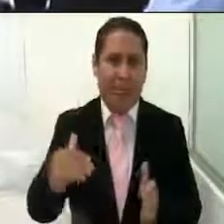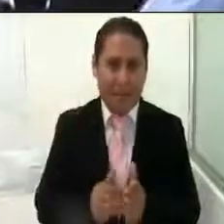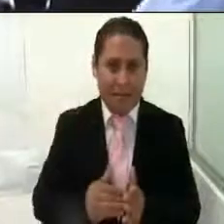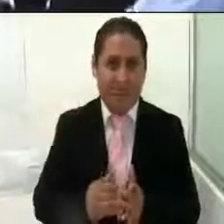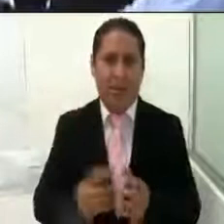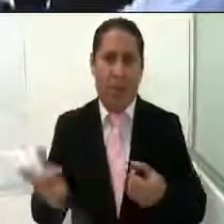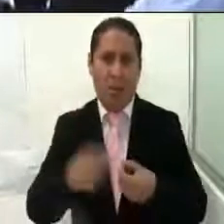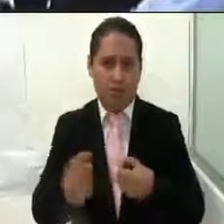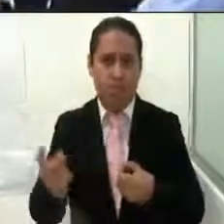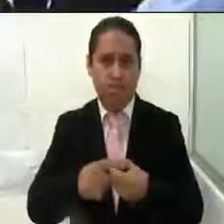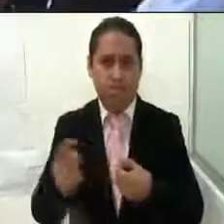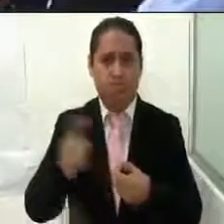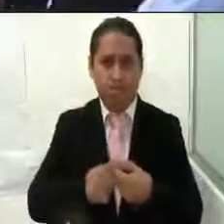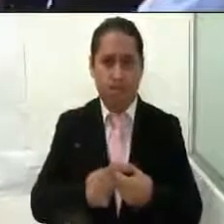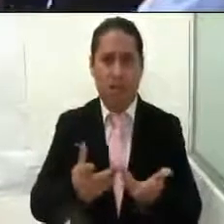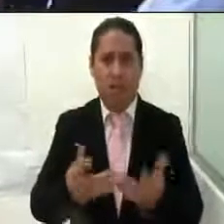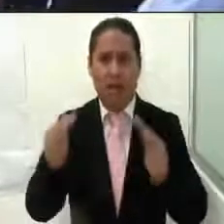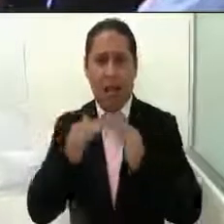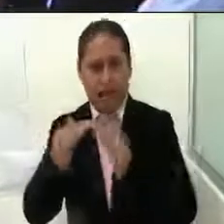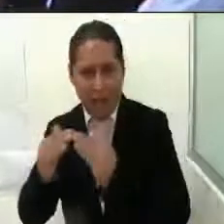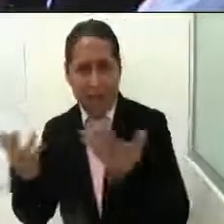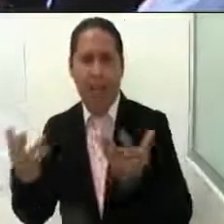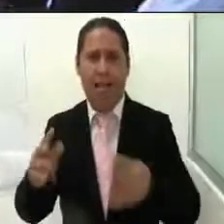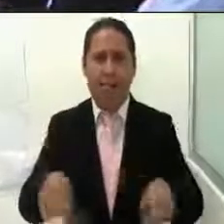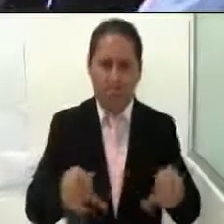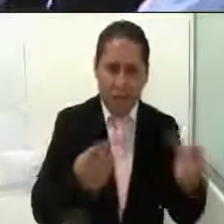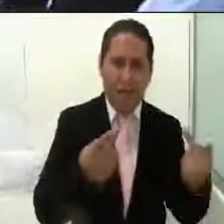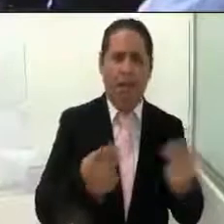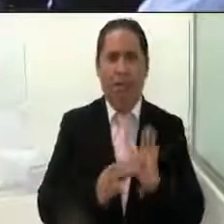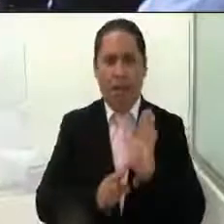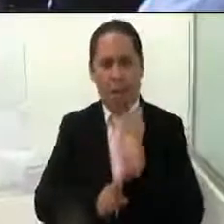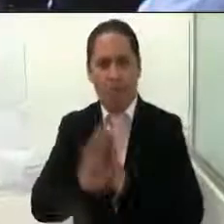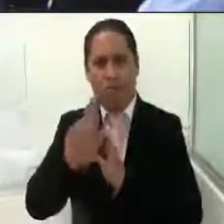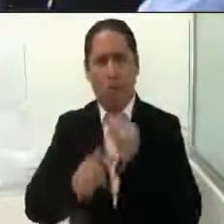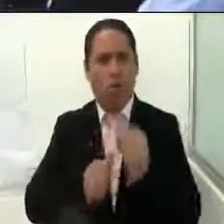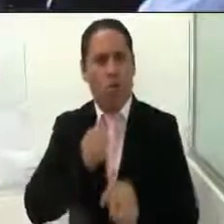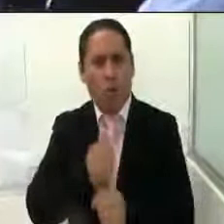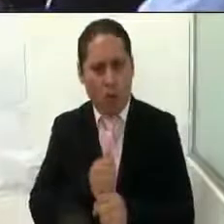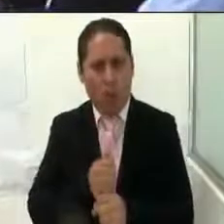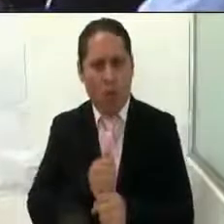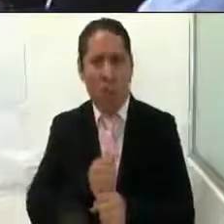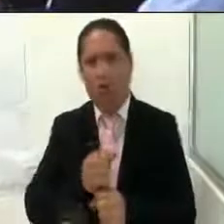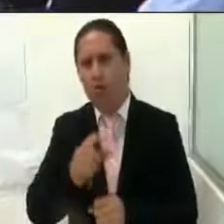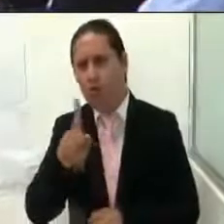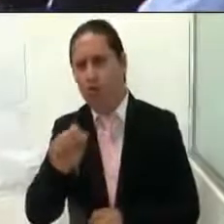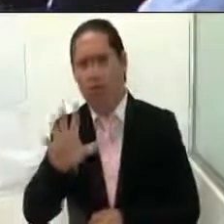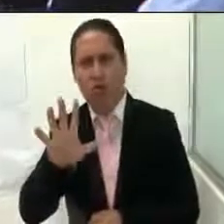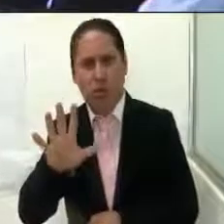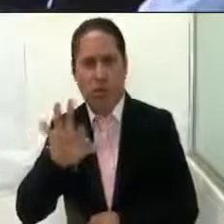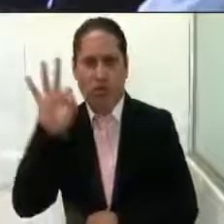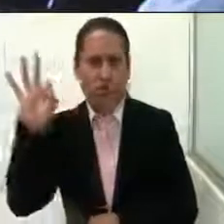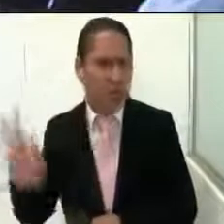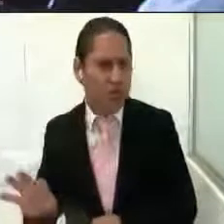de bienes y actos de comercio lo que supera una meta anual en un 5.74 por ciento y